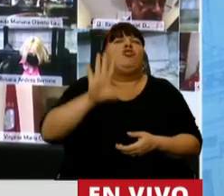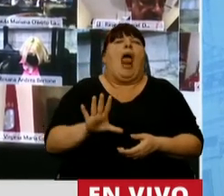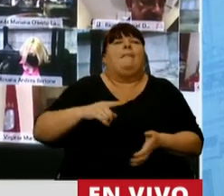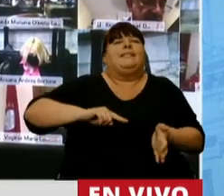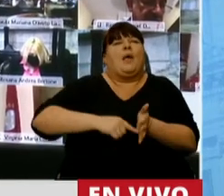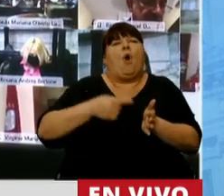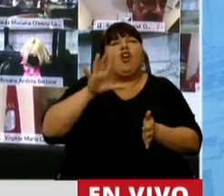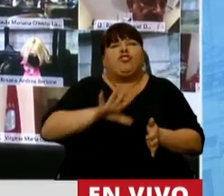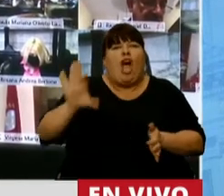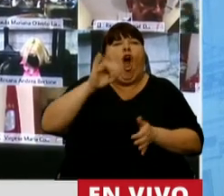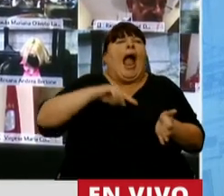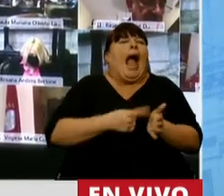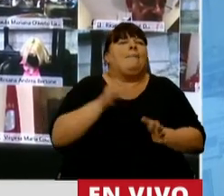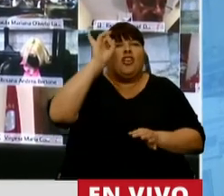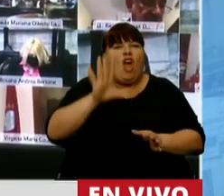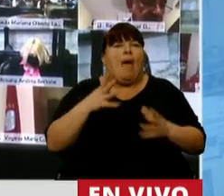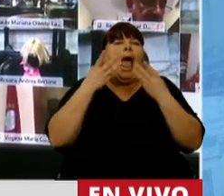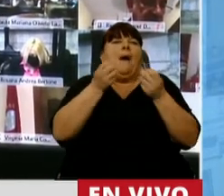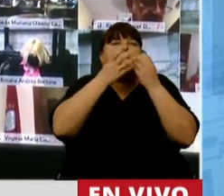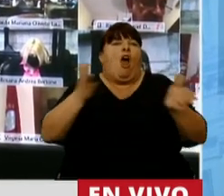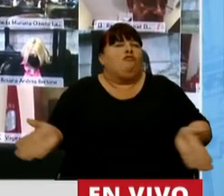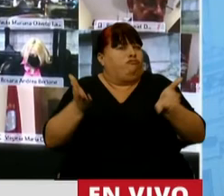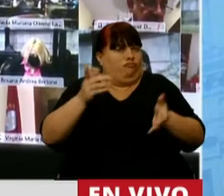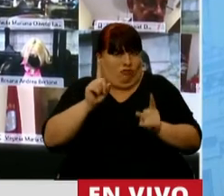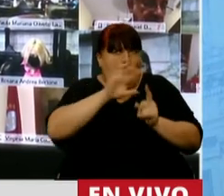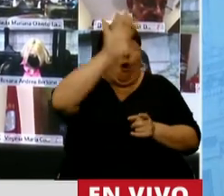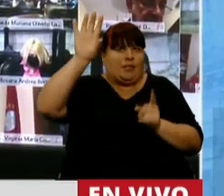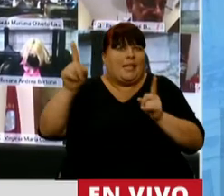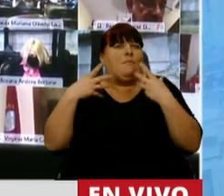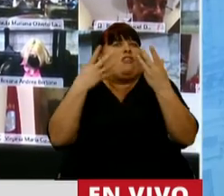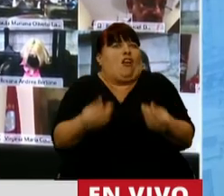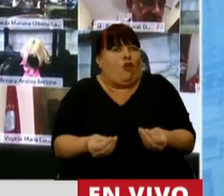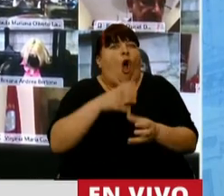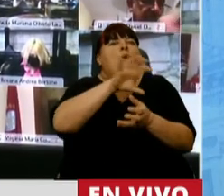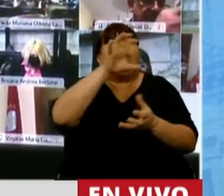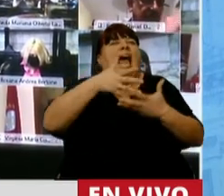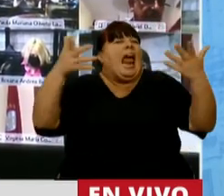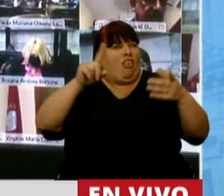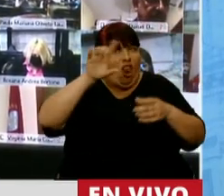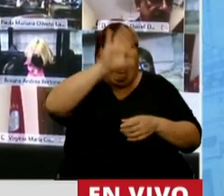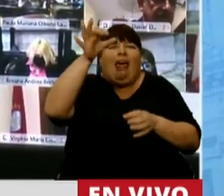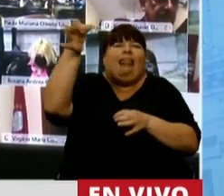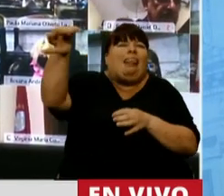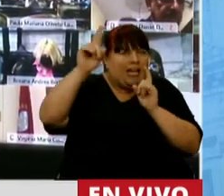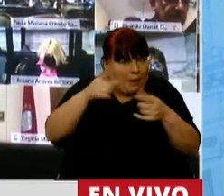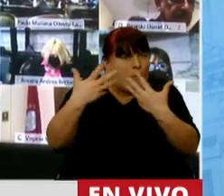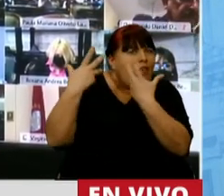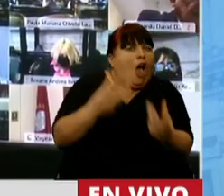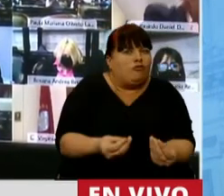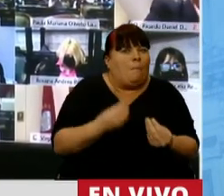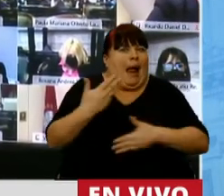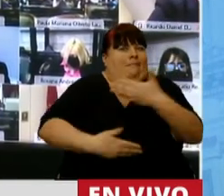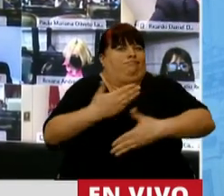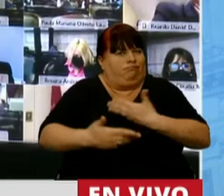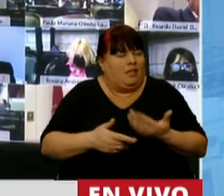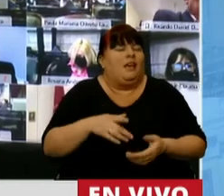provincia de Buenos Aires o CABA son las que nos van a permitir salir adelante, o las provincias grandes? Sin duda queda mucho